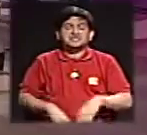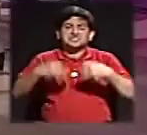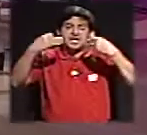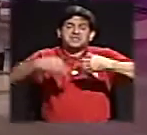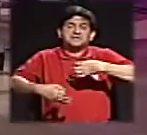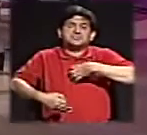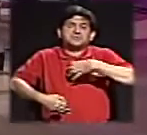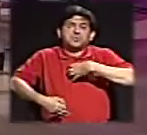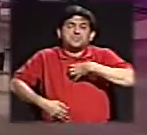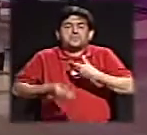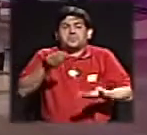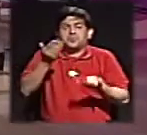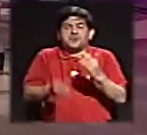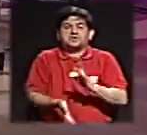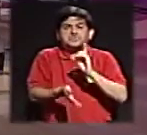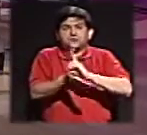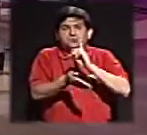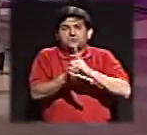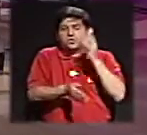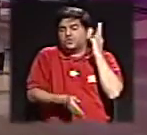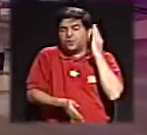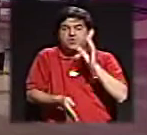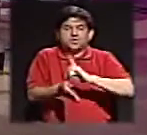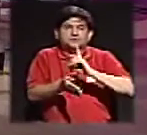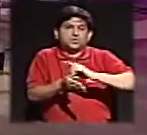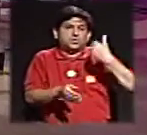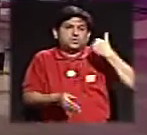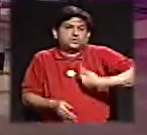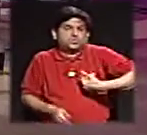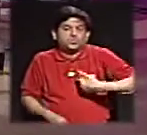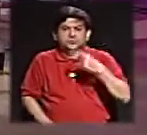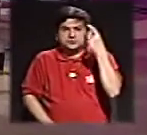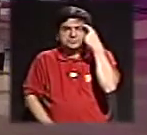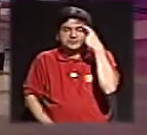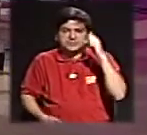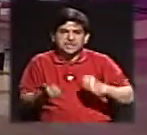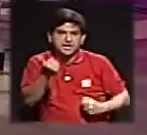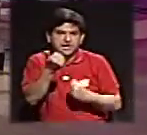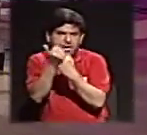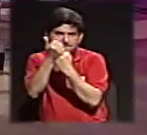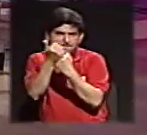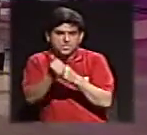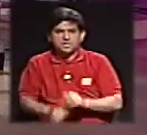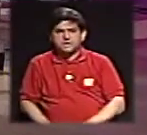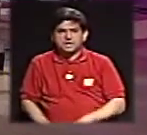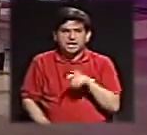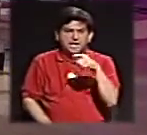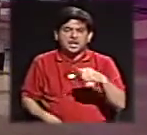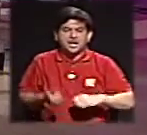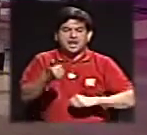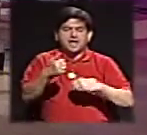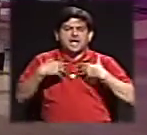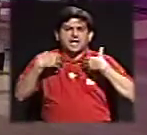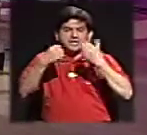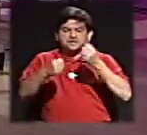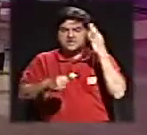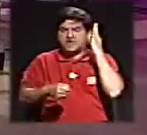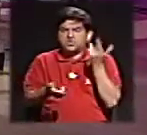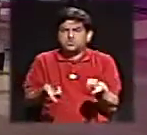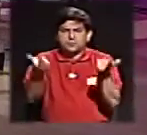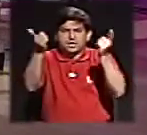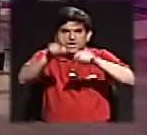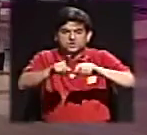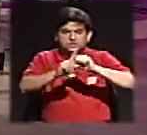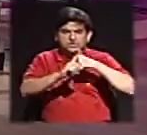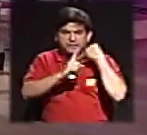de algunos médicos o médicas, ¿verdad?, el apoyar en la vida o en la salud de las mujeres cuando se